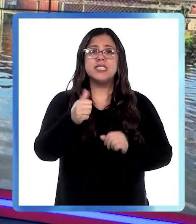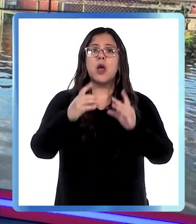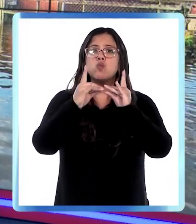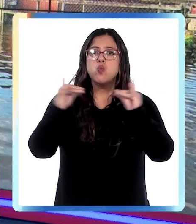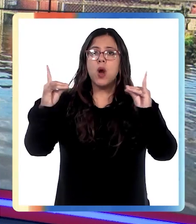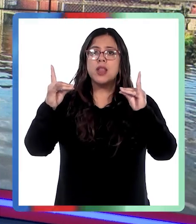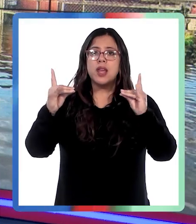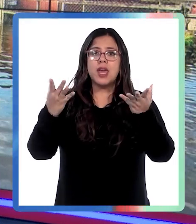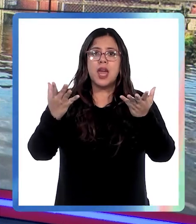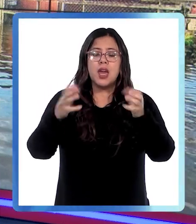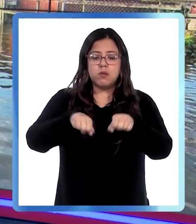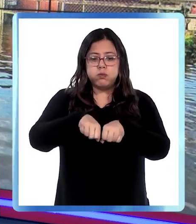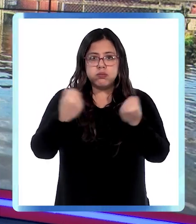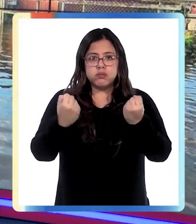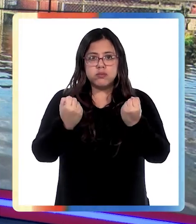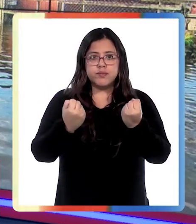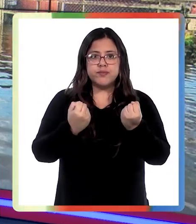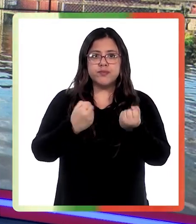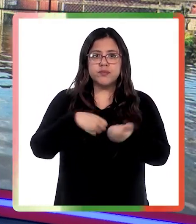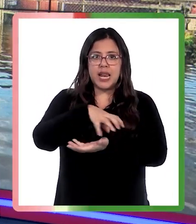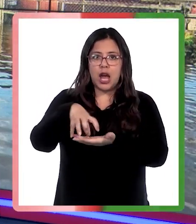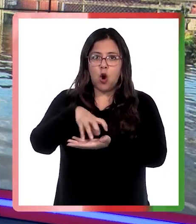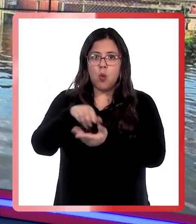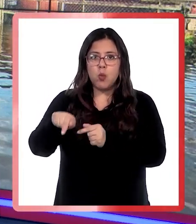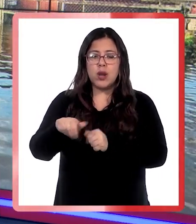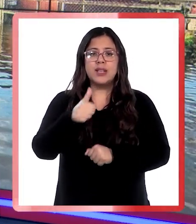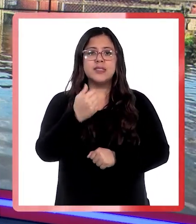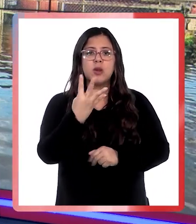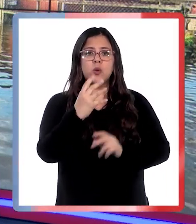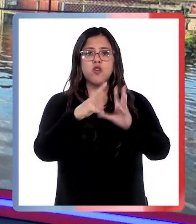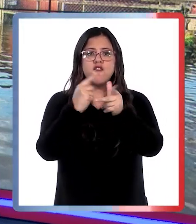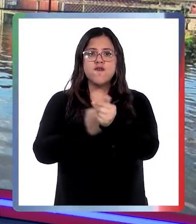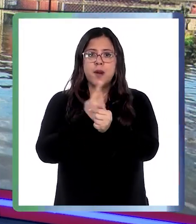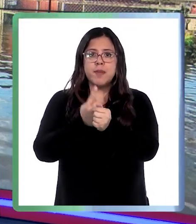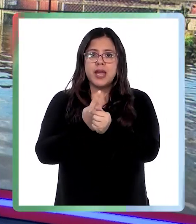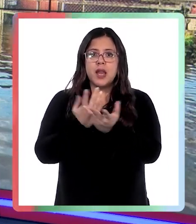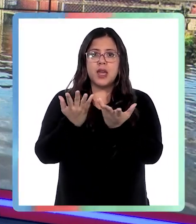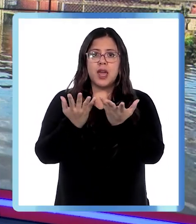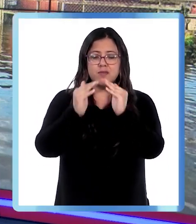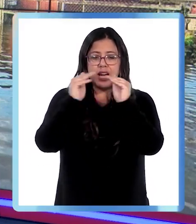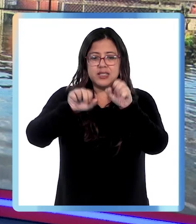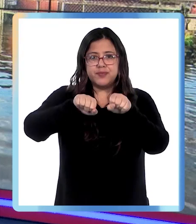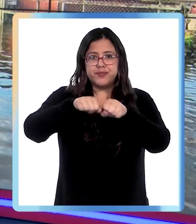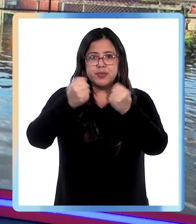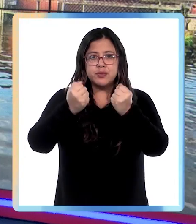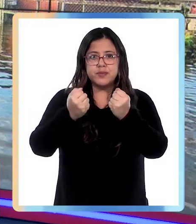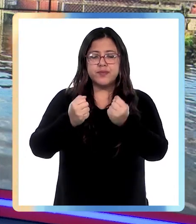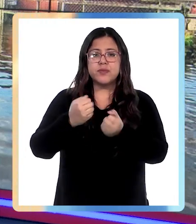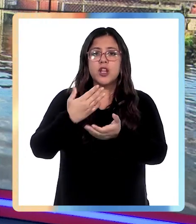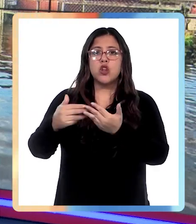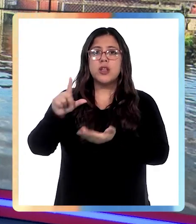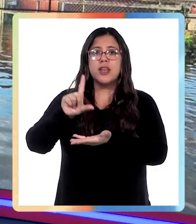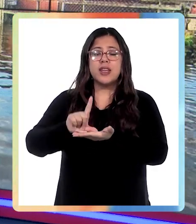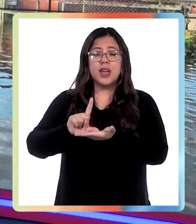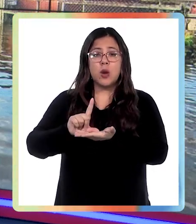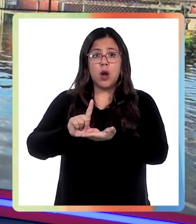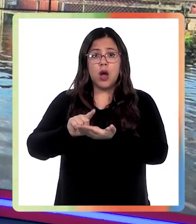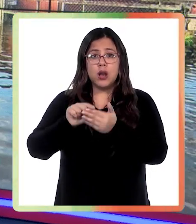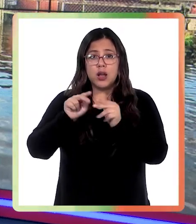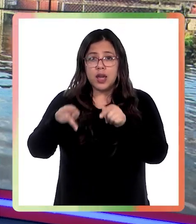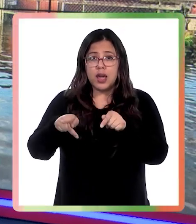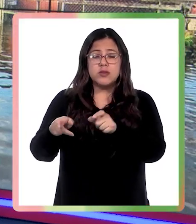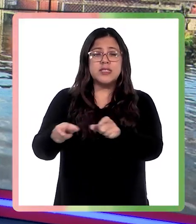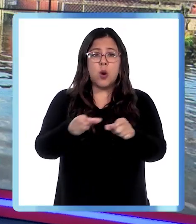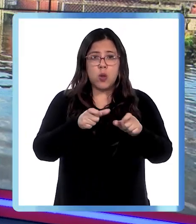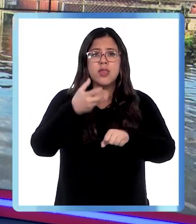colapsados en diversos sectores de la comuna además de 64 familias damnificadas mientras que en la localidad de queule Se